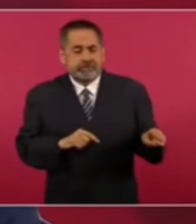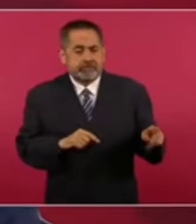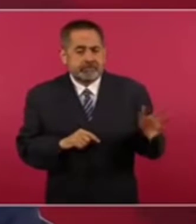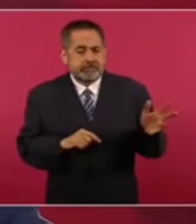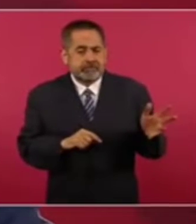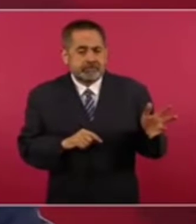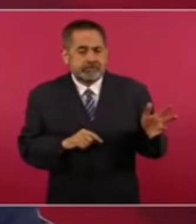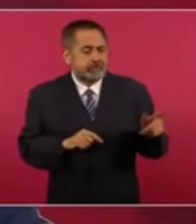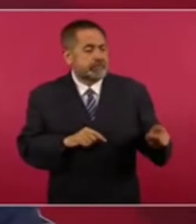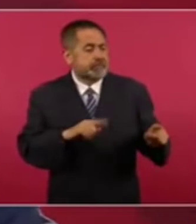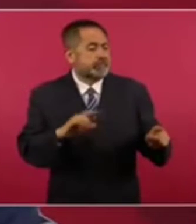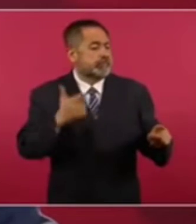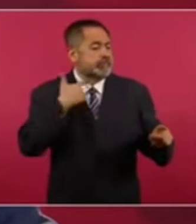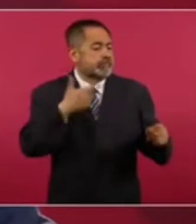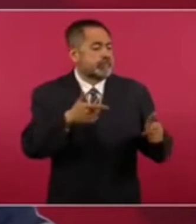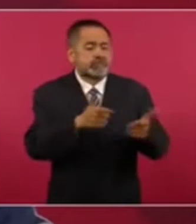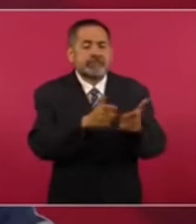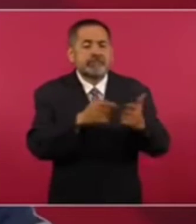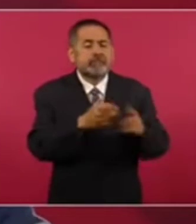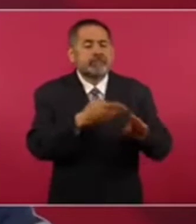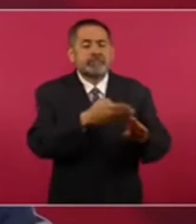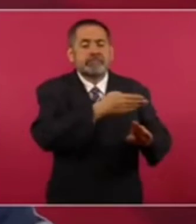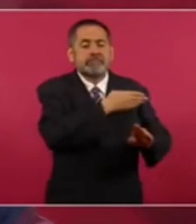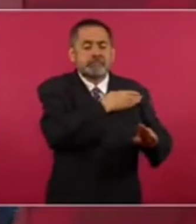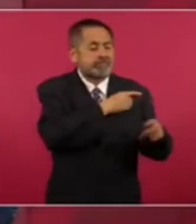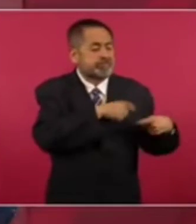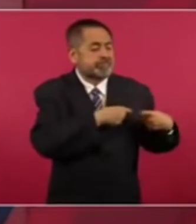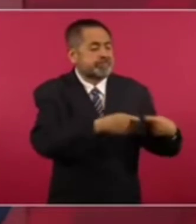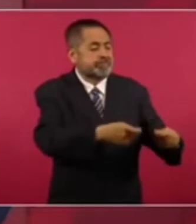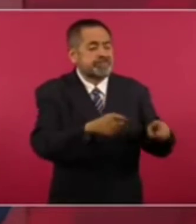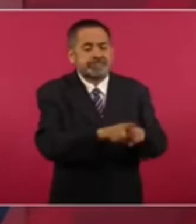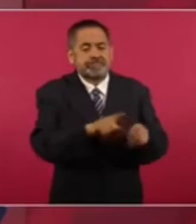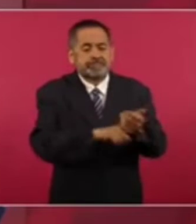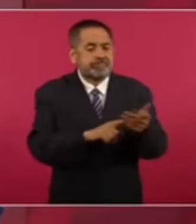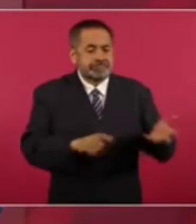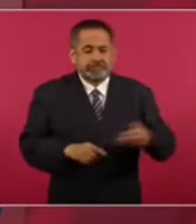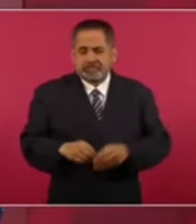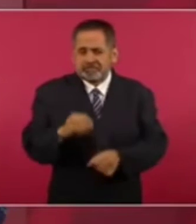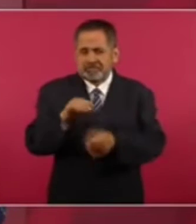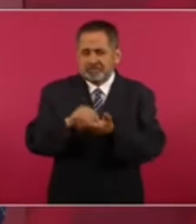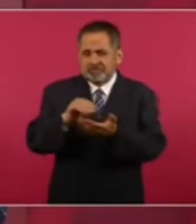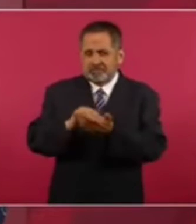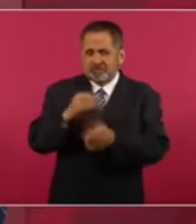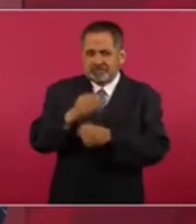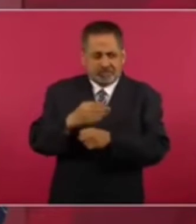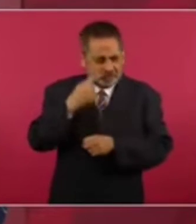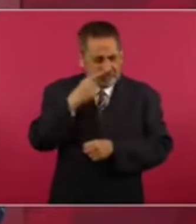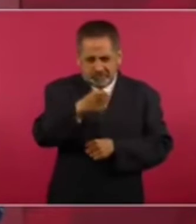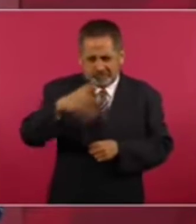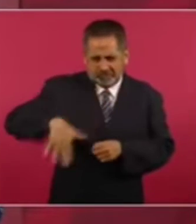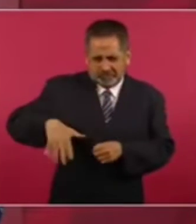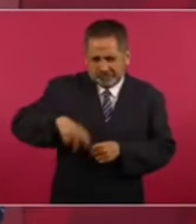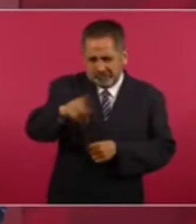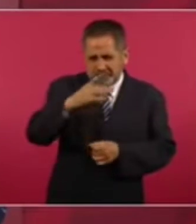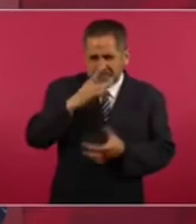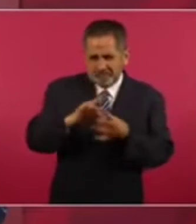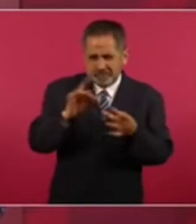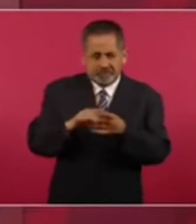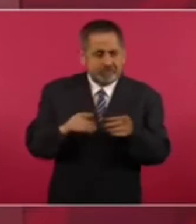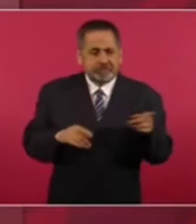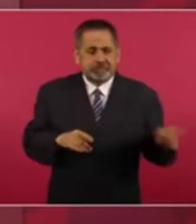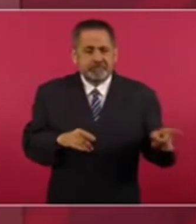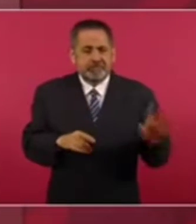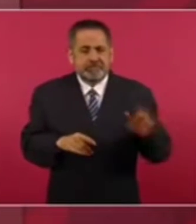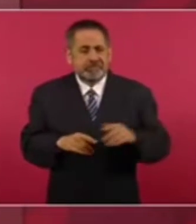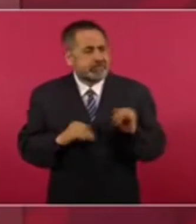que pertenecían al antiguo régimen. Esto que está sucediendo, a lo que hace referencia